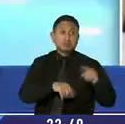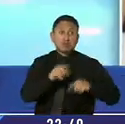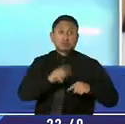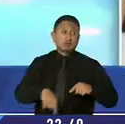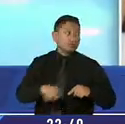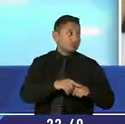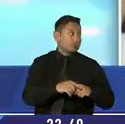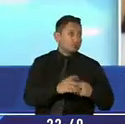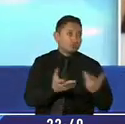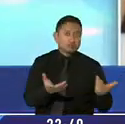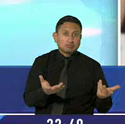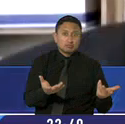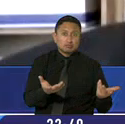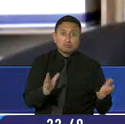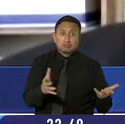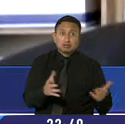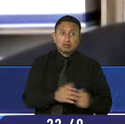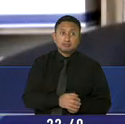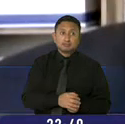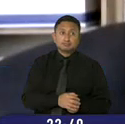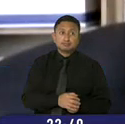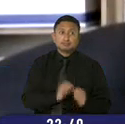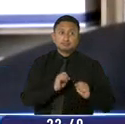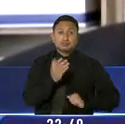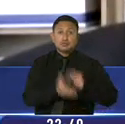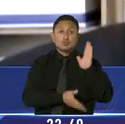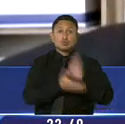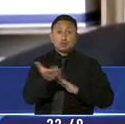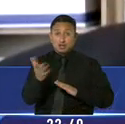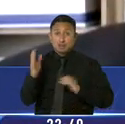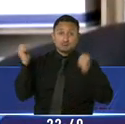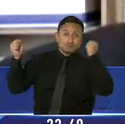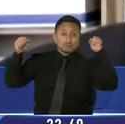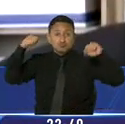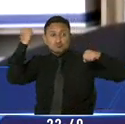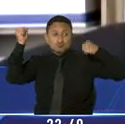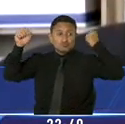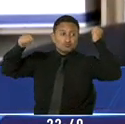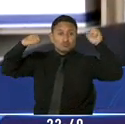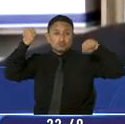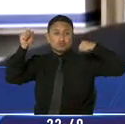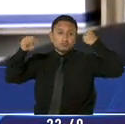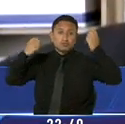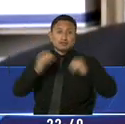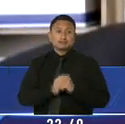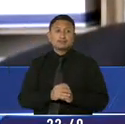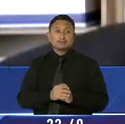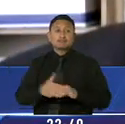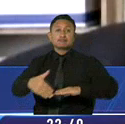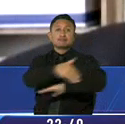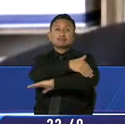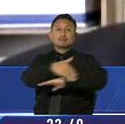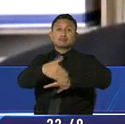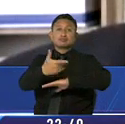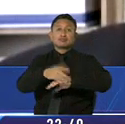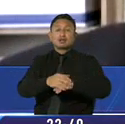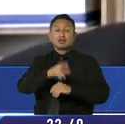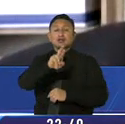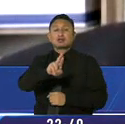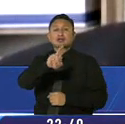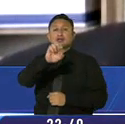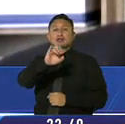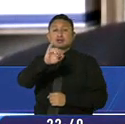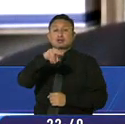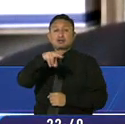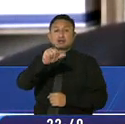la tierra. Salió a una discoteca que se ubicaba en la calle Reina Victoria. Y